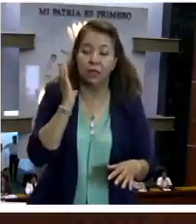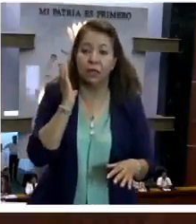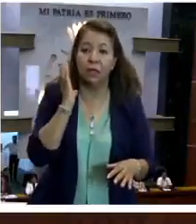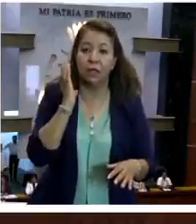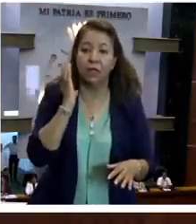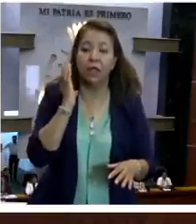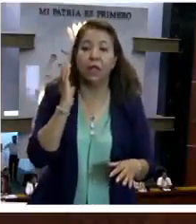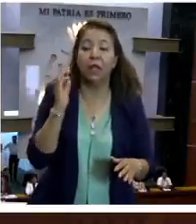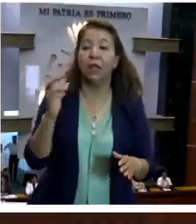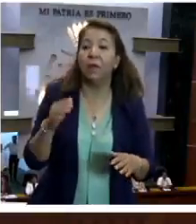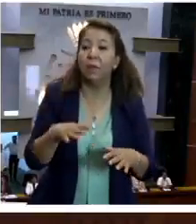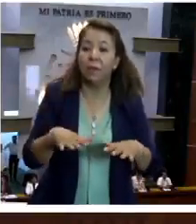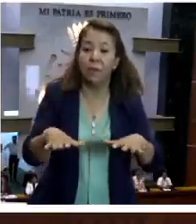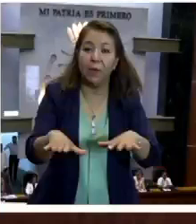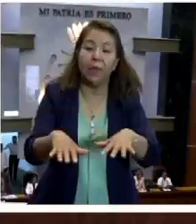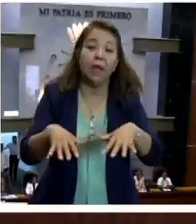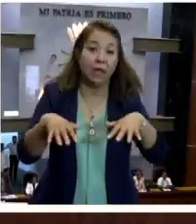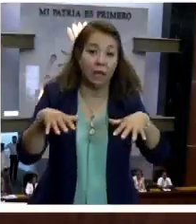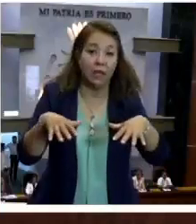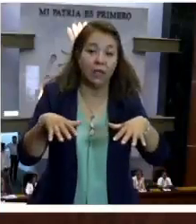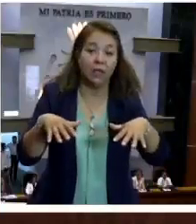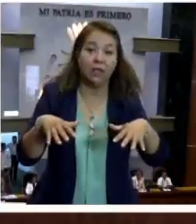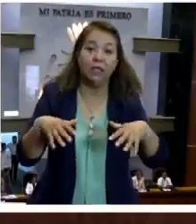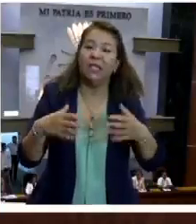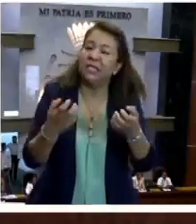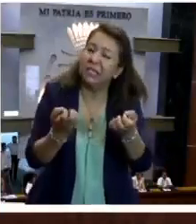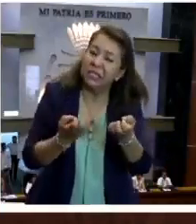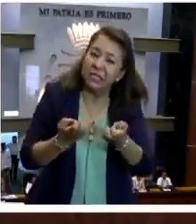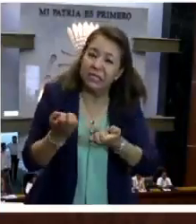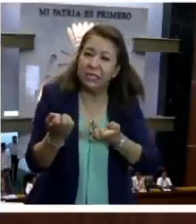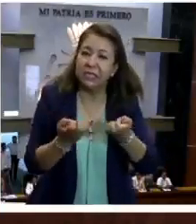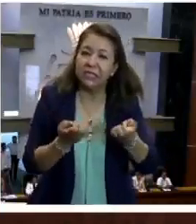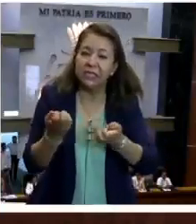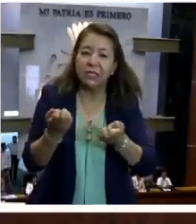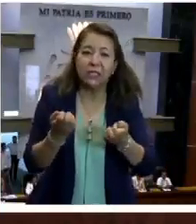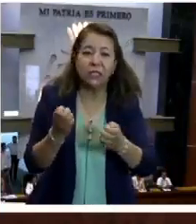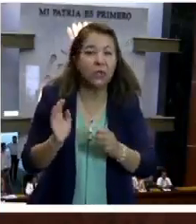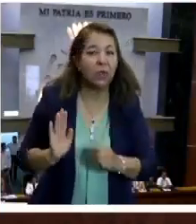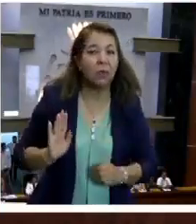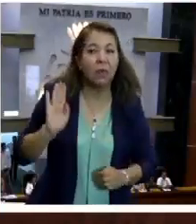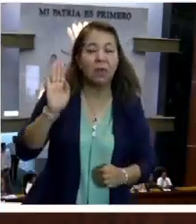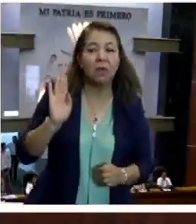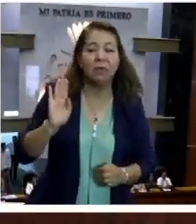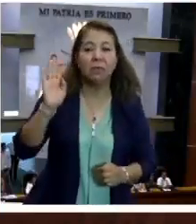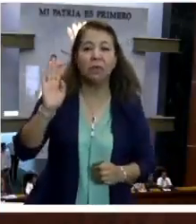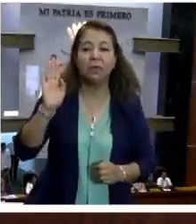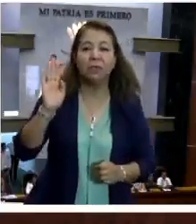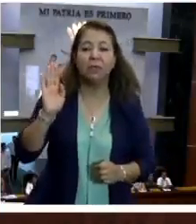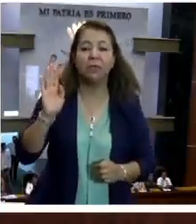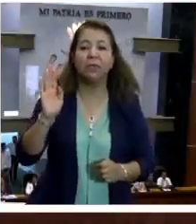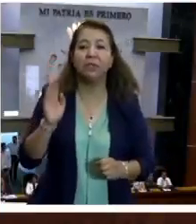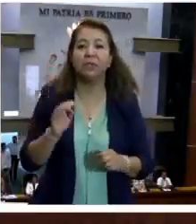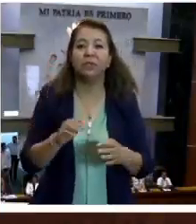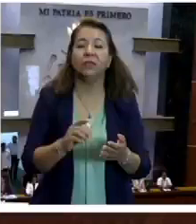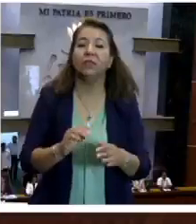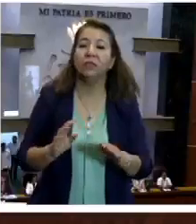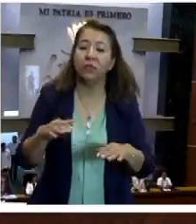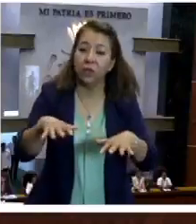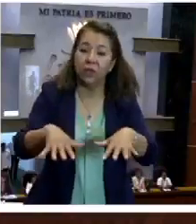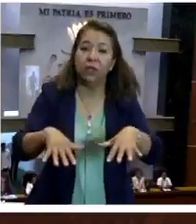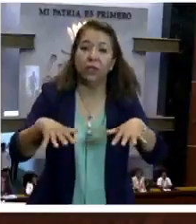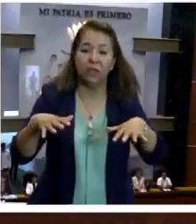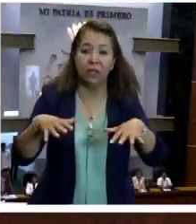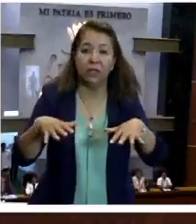permitir realizar este ejercicio de participación ciudadana, de participación democrática.